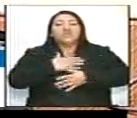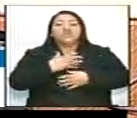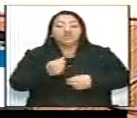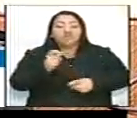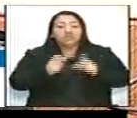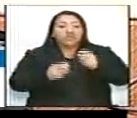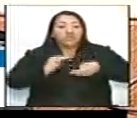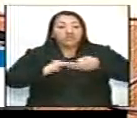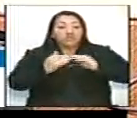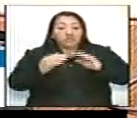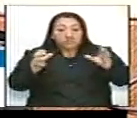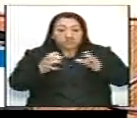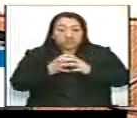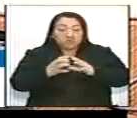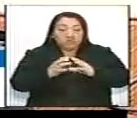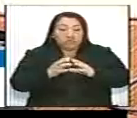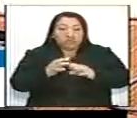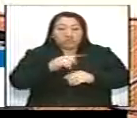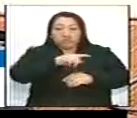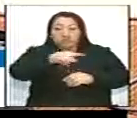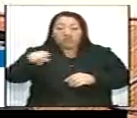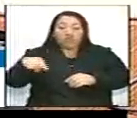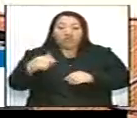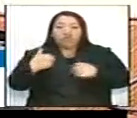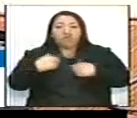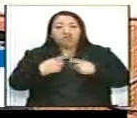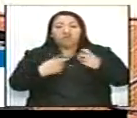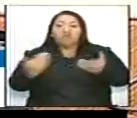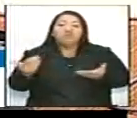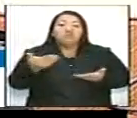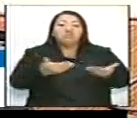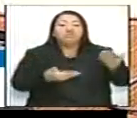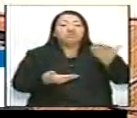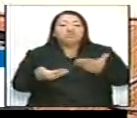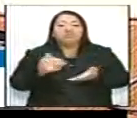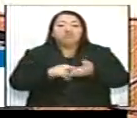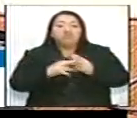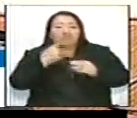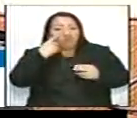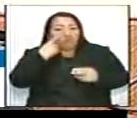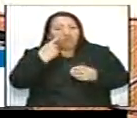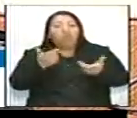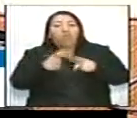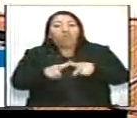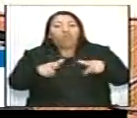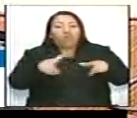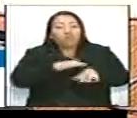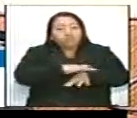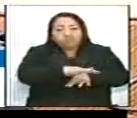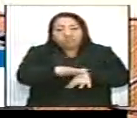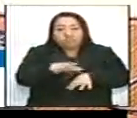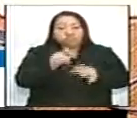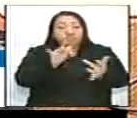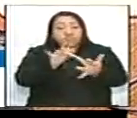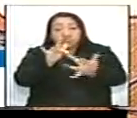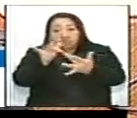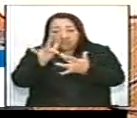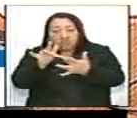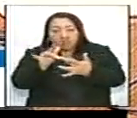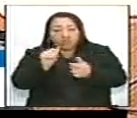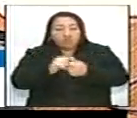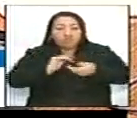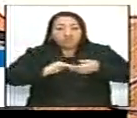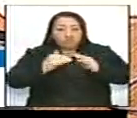agentes comunitarios, los cuales tienen algunos atributos, que son conocer el territorio, que son tener relación con